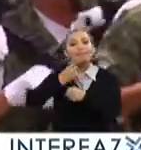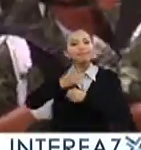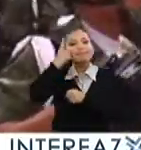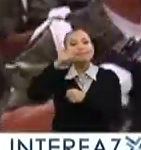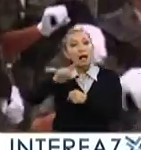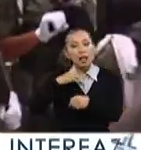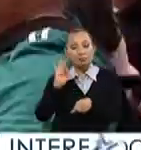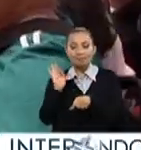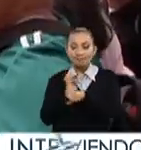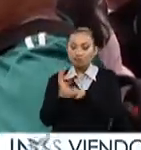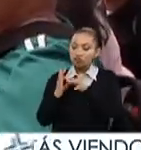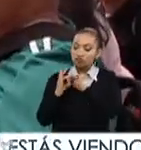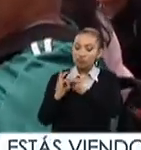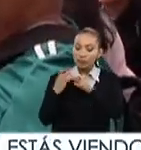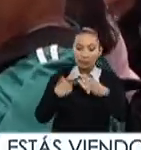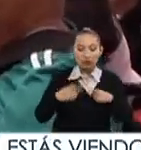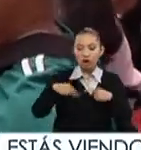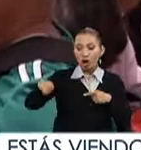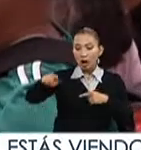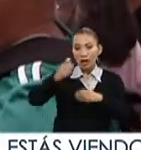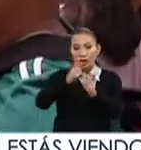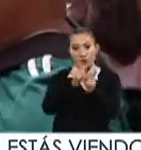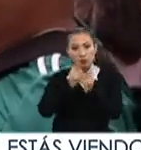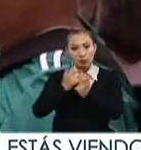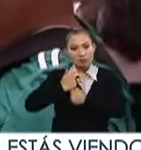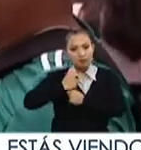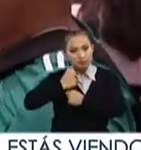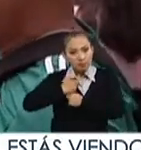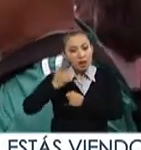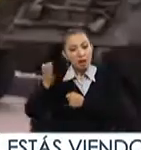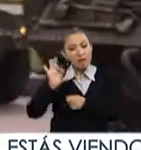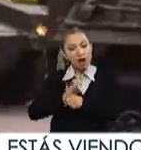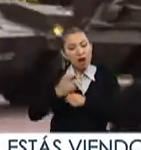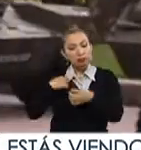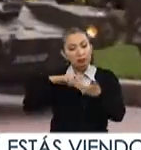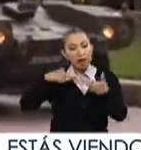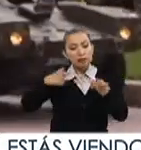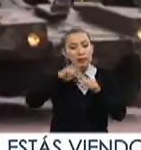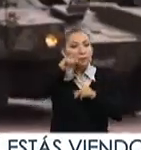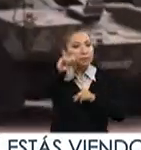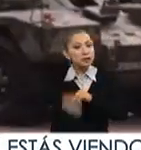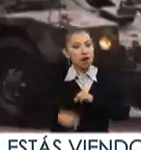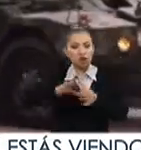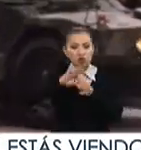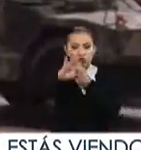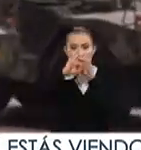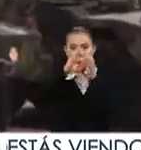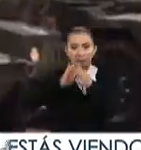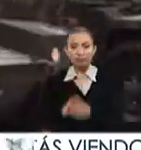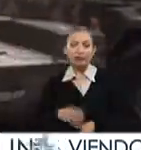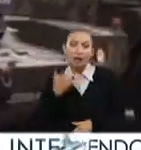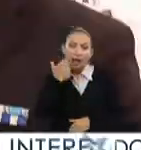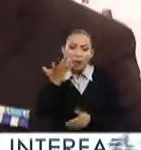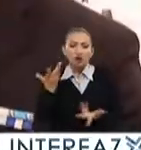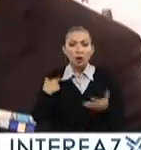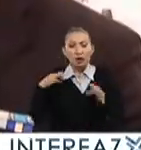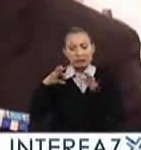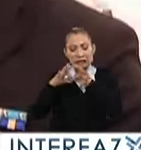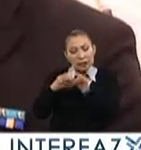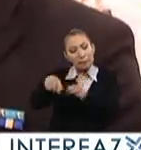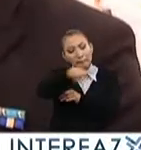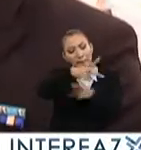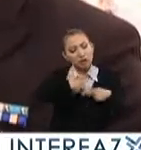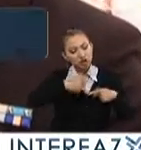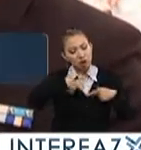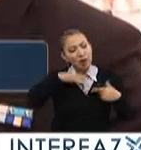oportunidad para reforzar el vínculo entre la ciudadanía y las Fuerzas Armadas y fortalecer los lazos de hermandad y unión. Intentamos estrechar nuestros lazos con la